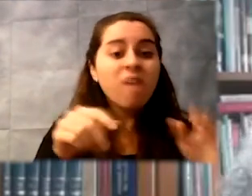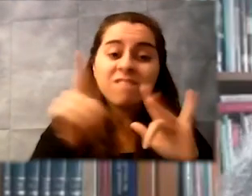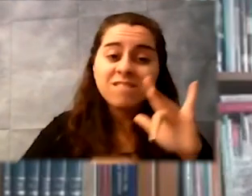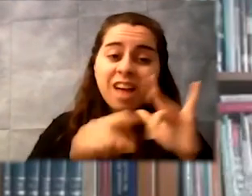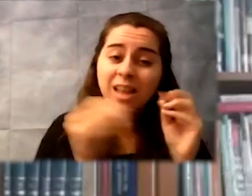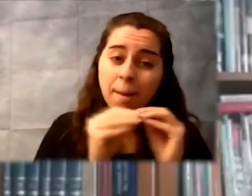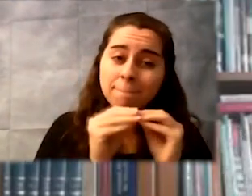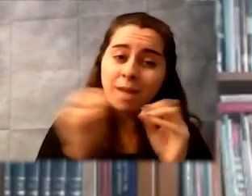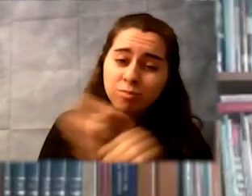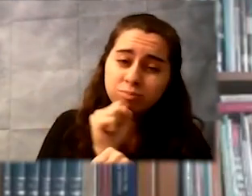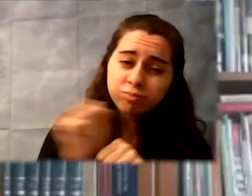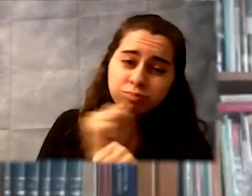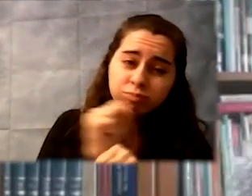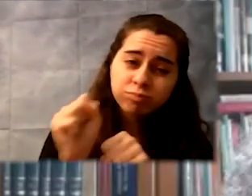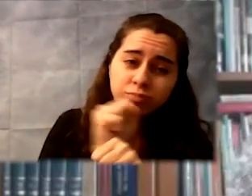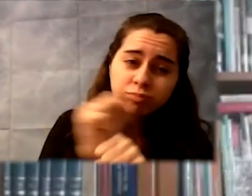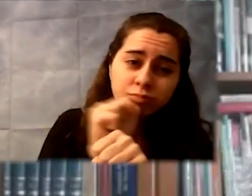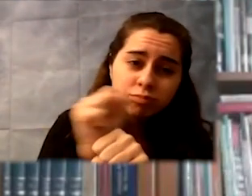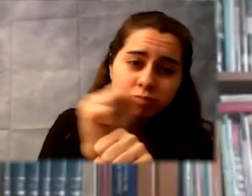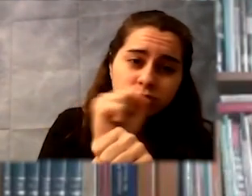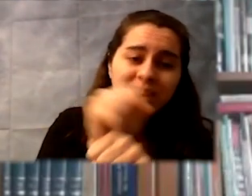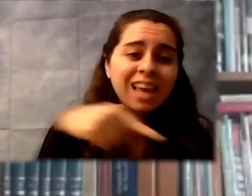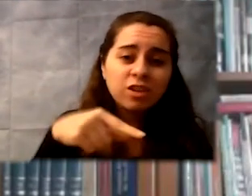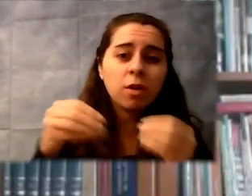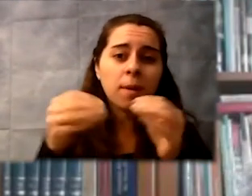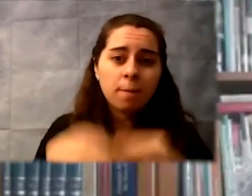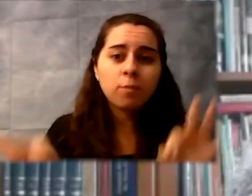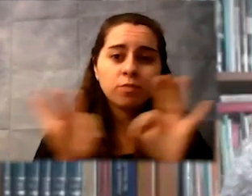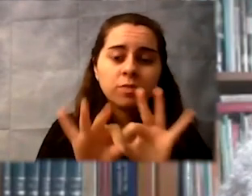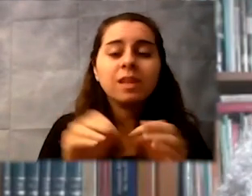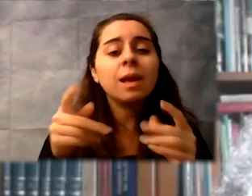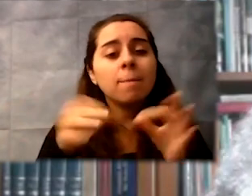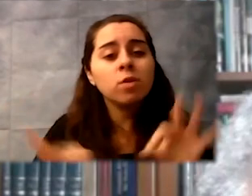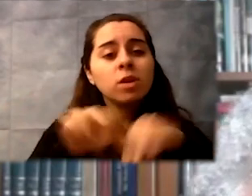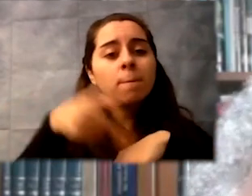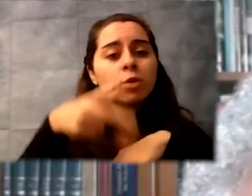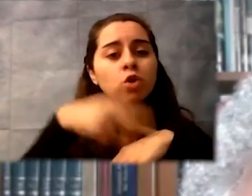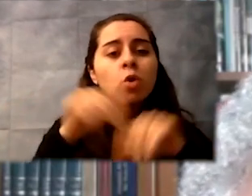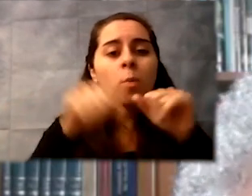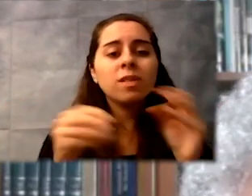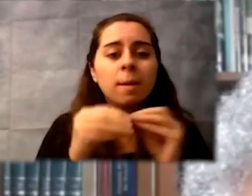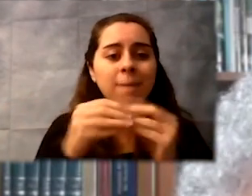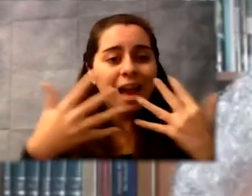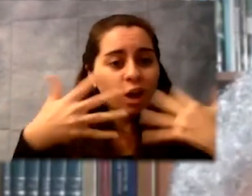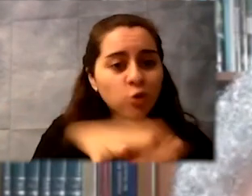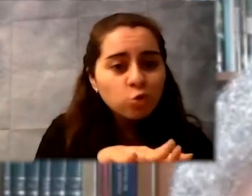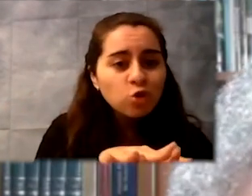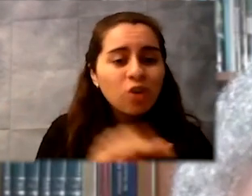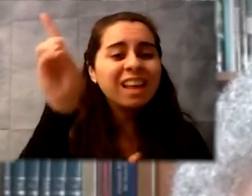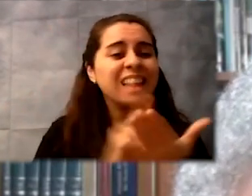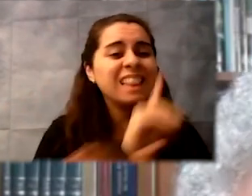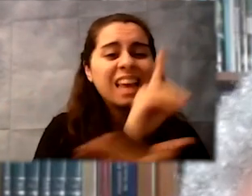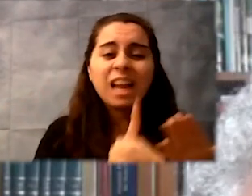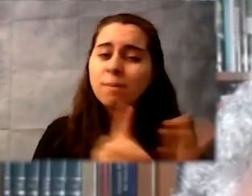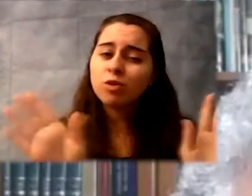basada obviamente en una sociedad no discriminatoria, una sociedad inclusiva. eso tiene que ser parte de cualquier noción de